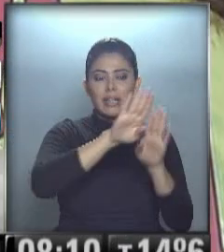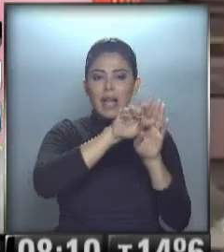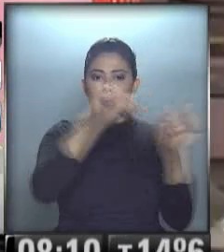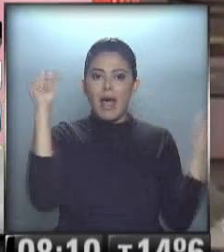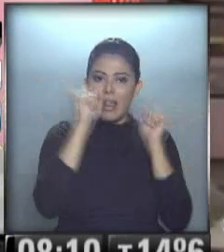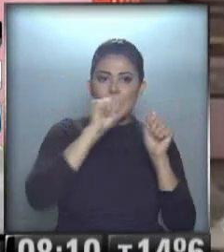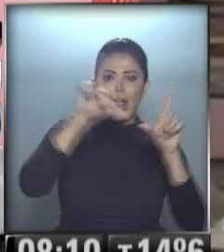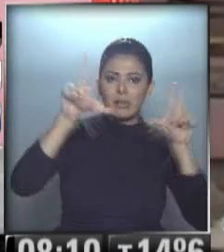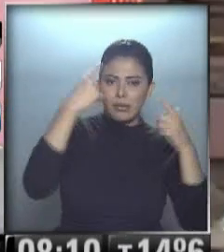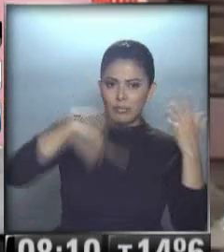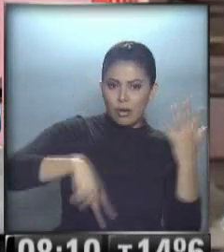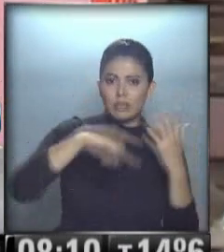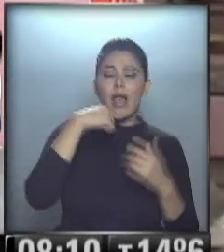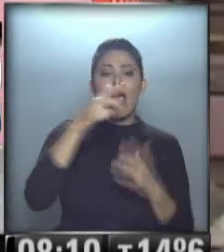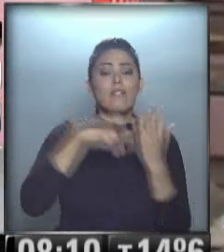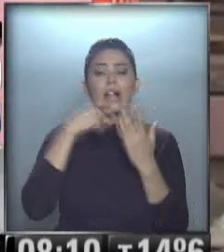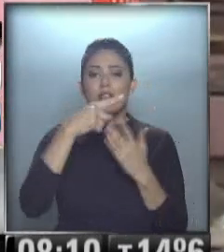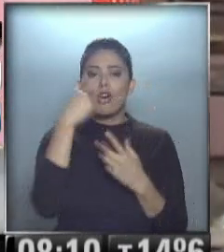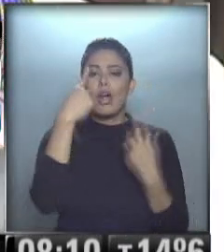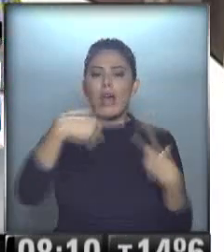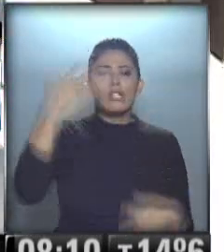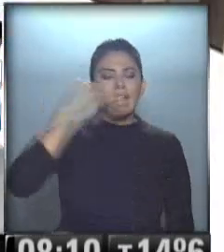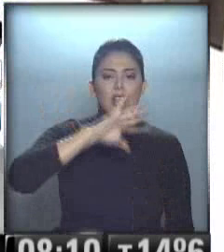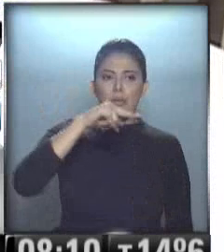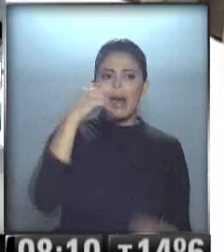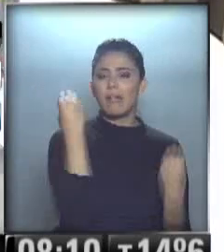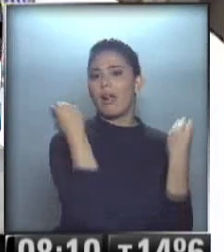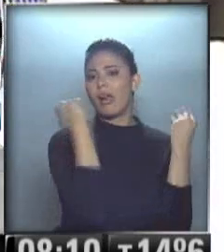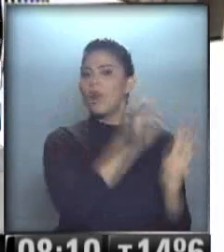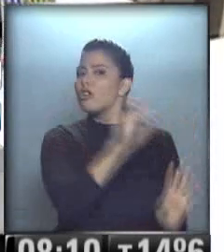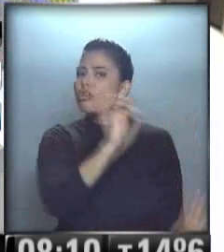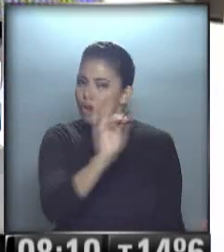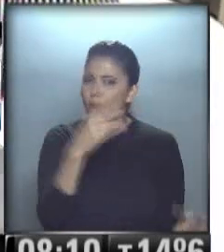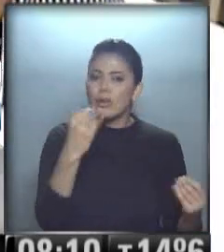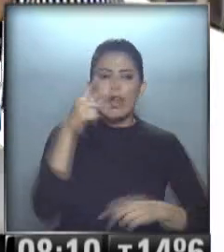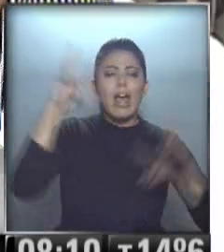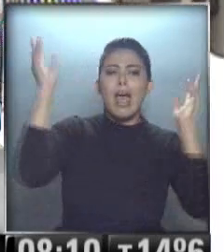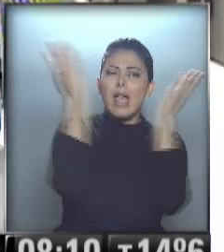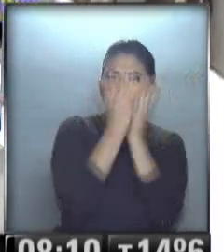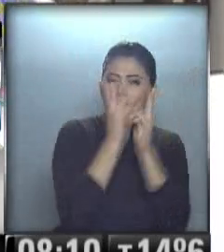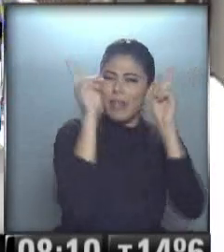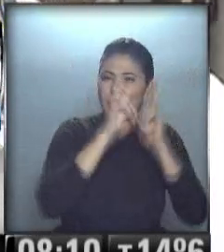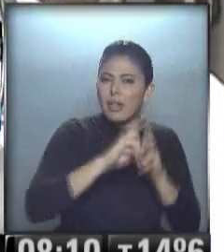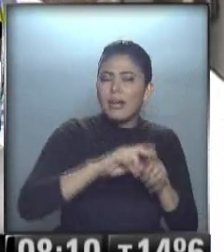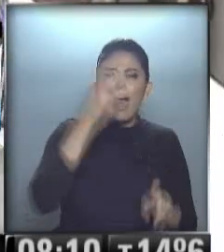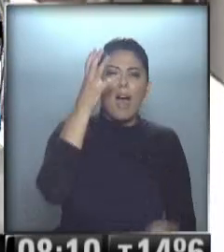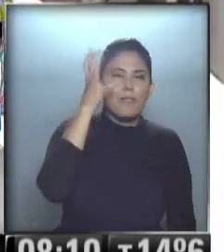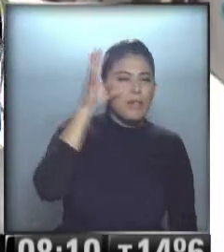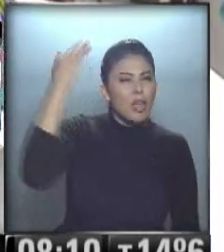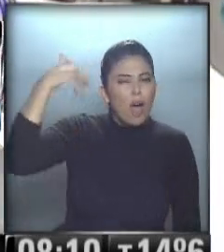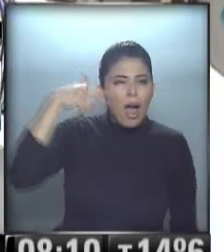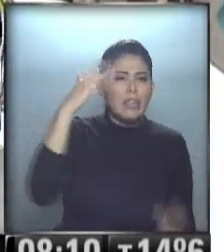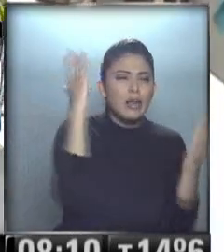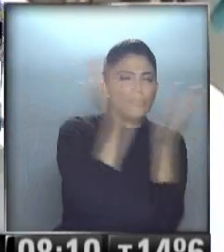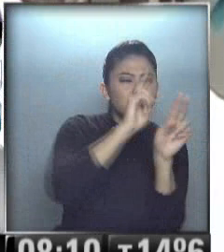saqueos no van a quedar impunes, afirmó el fiscal, quien avanza en el relevamiento de los videos sobre los robos y en el análisis de la información que se